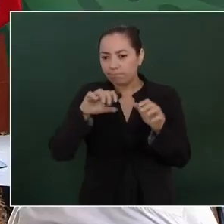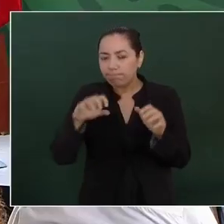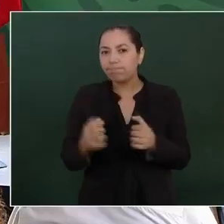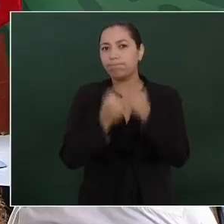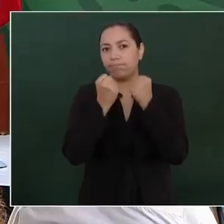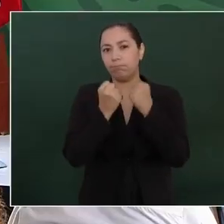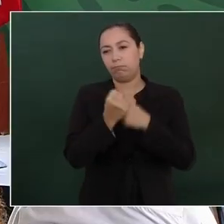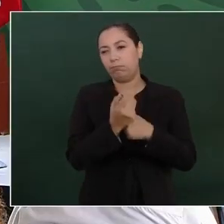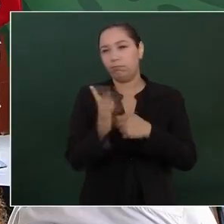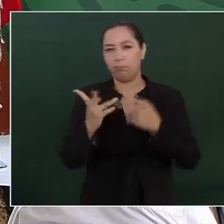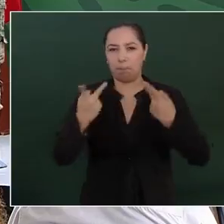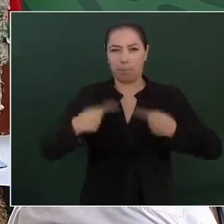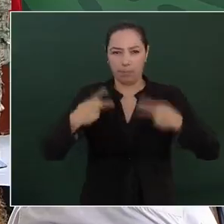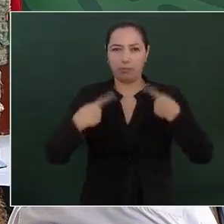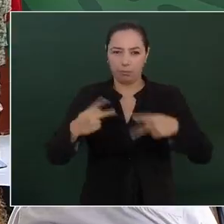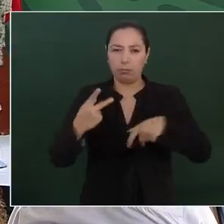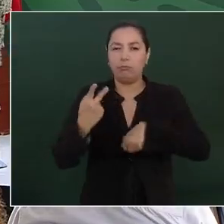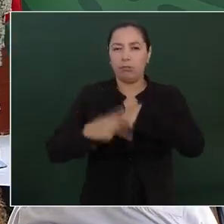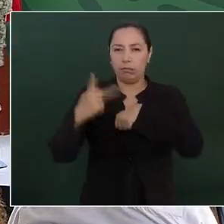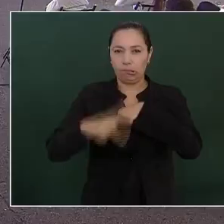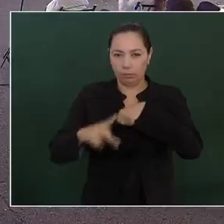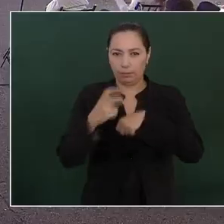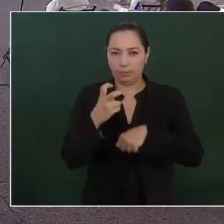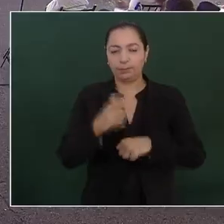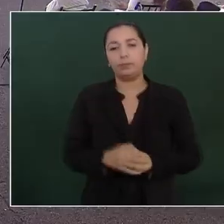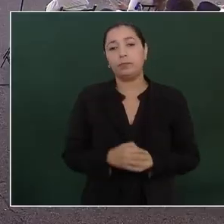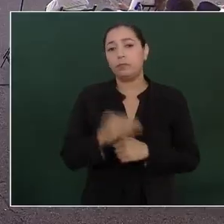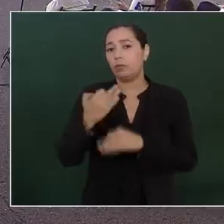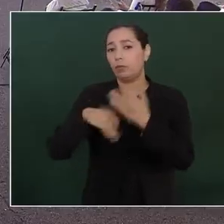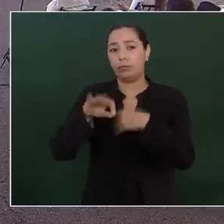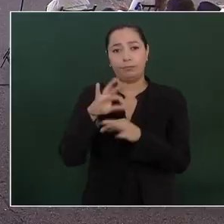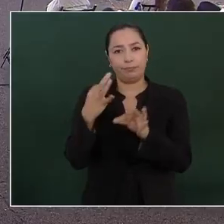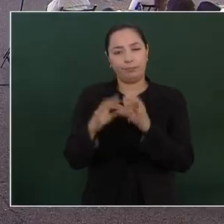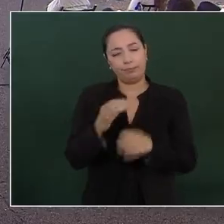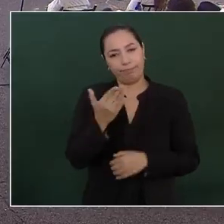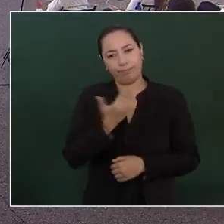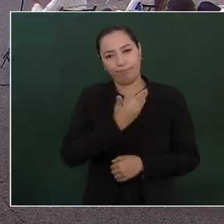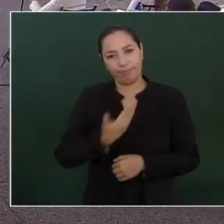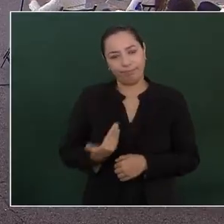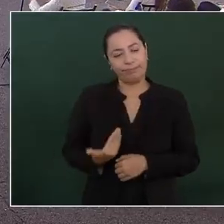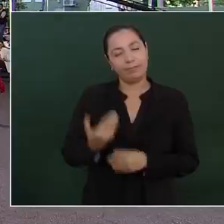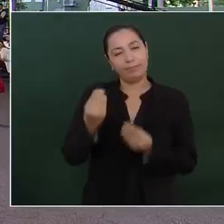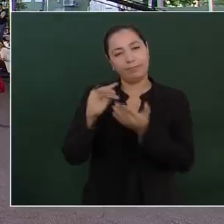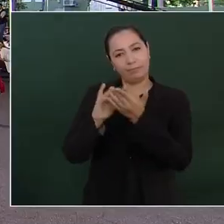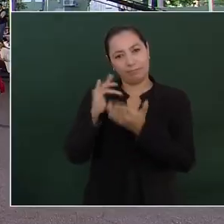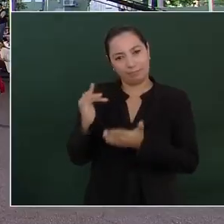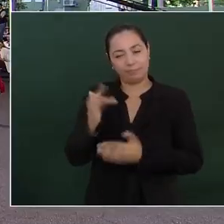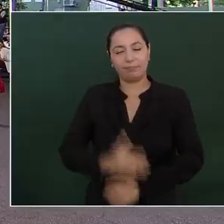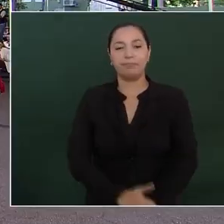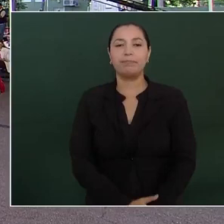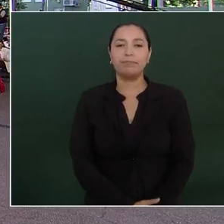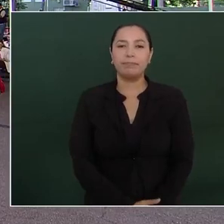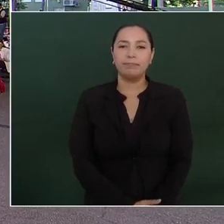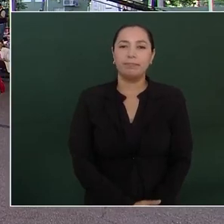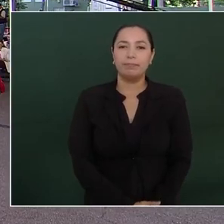la población civil. Es todo, señor presidente. Muchas gracias. Gracias.